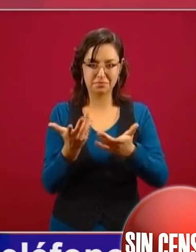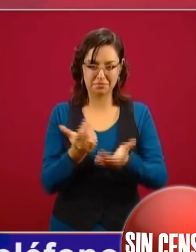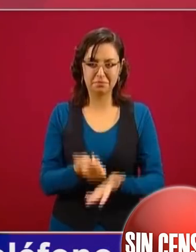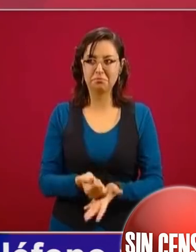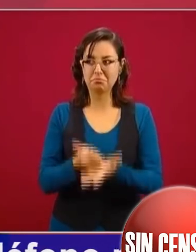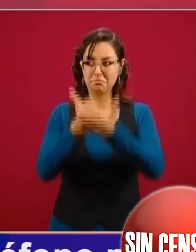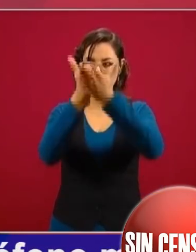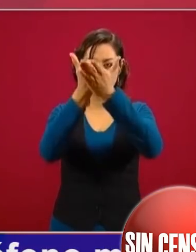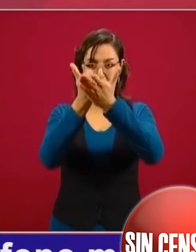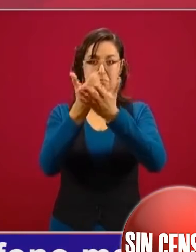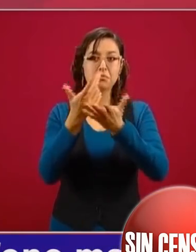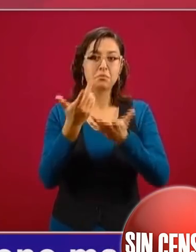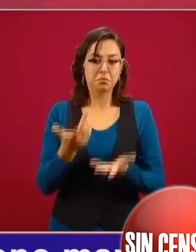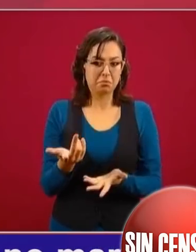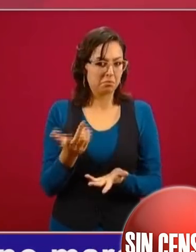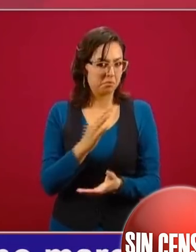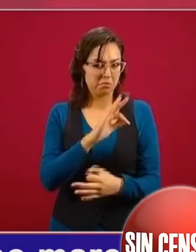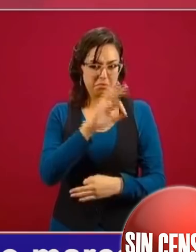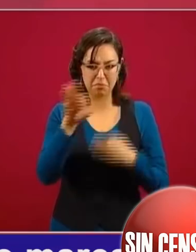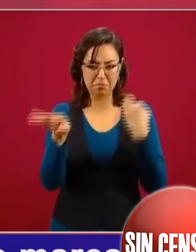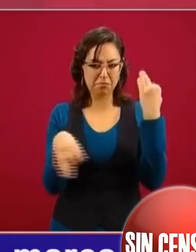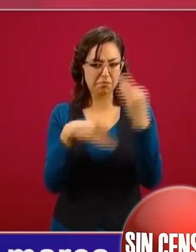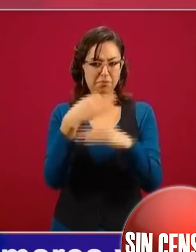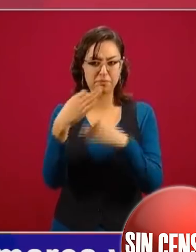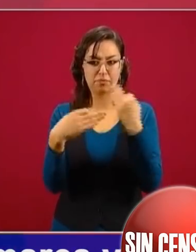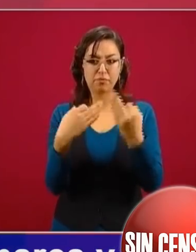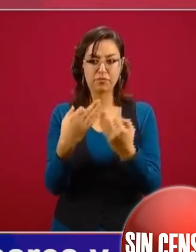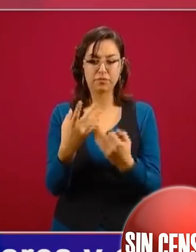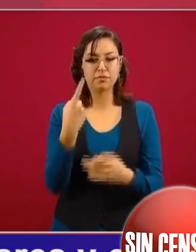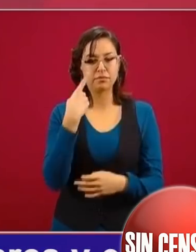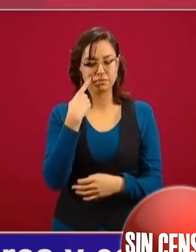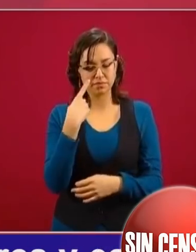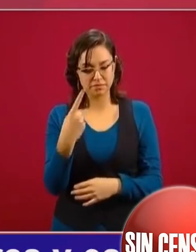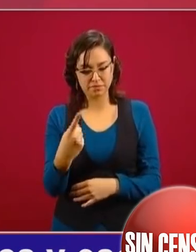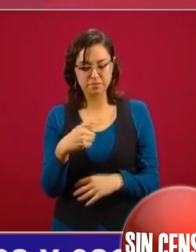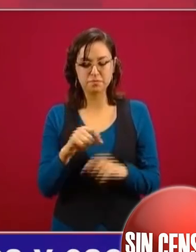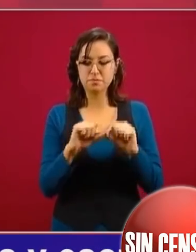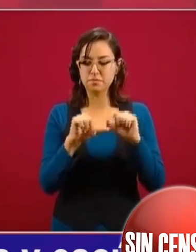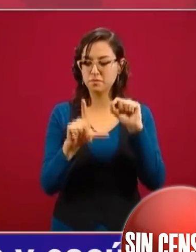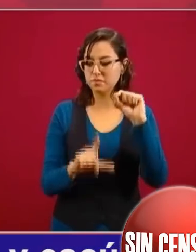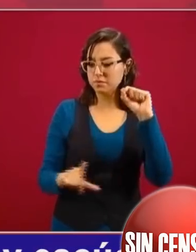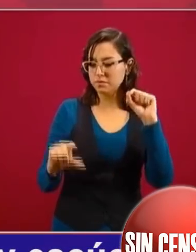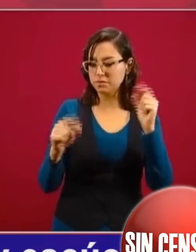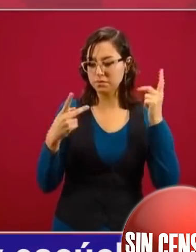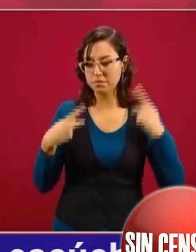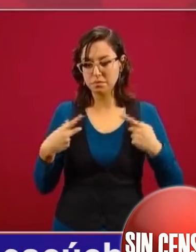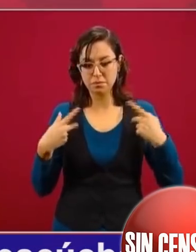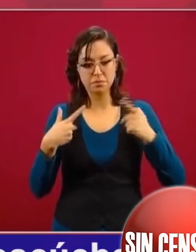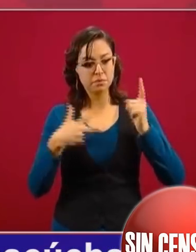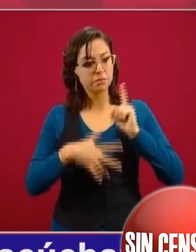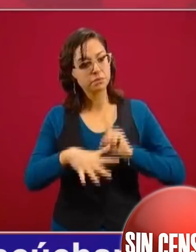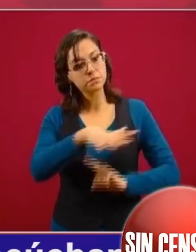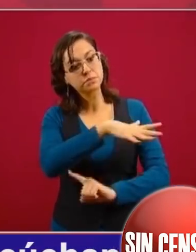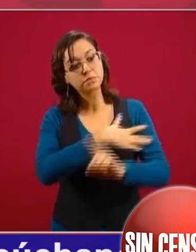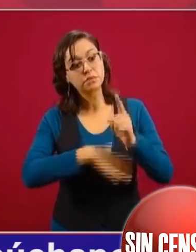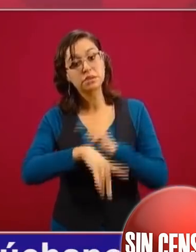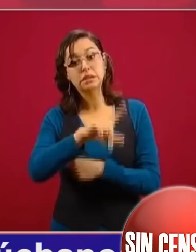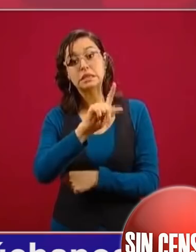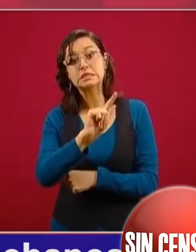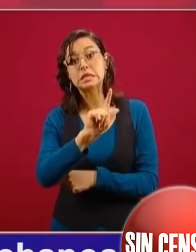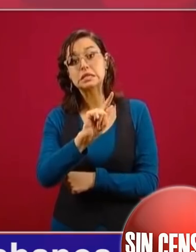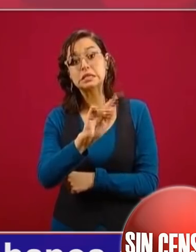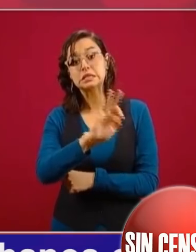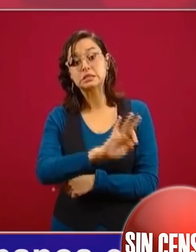pero se va a apoyar al 70%, se va a proteger de manera directa. Estamos hablando